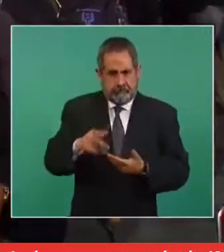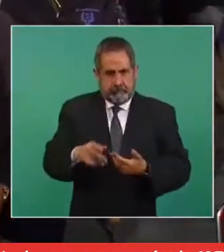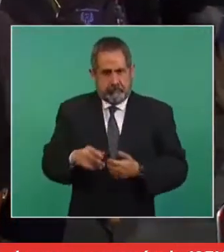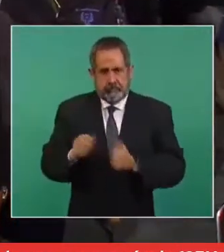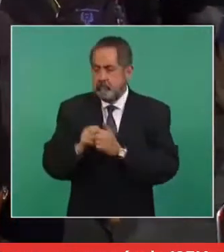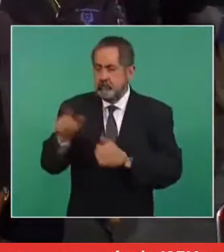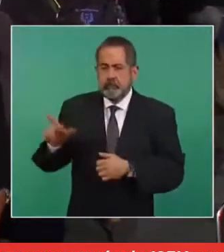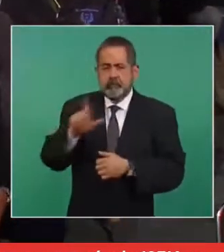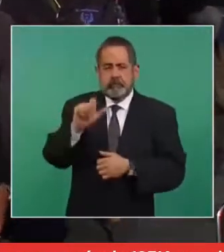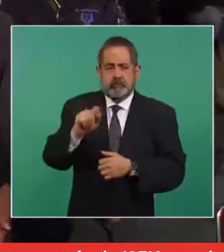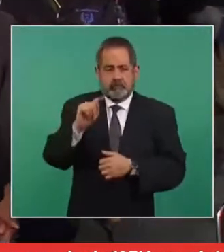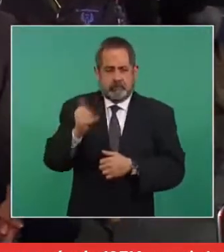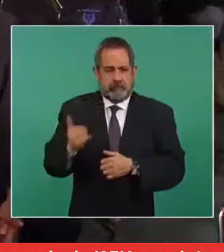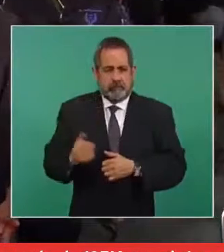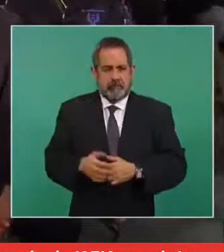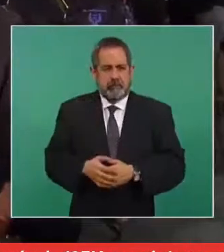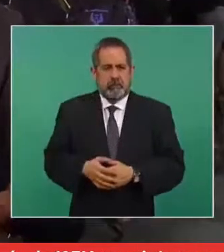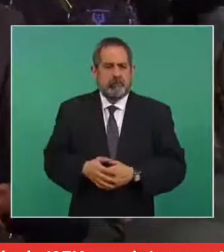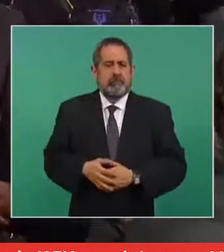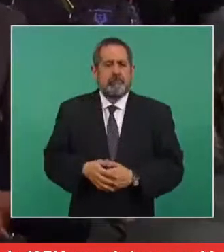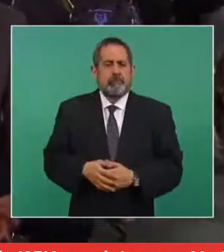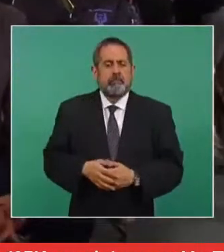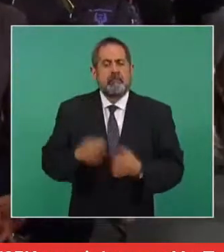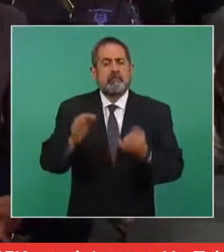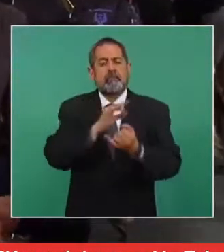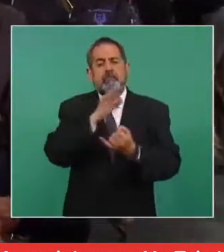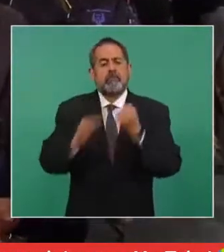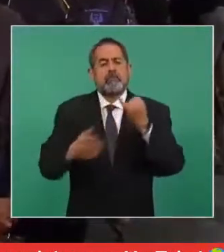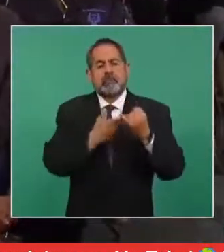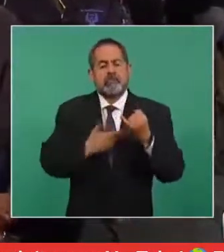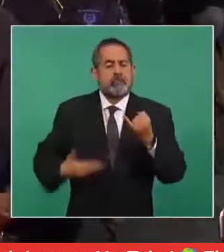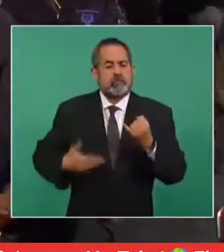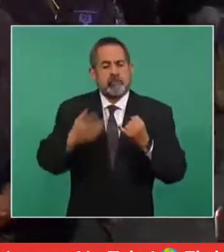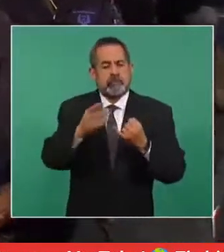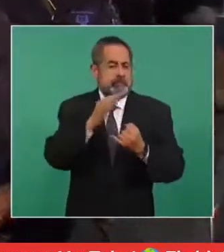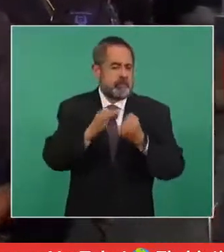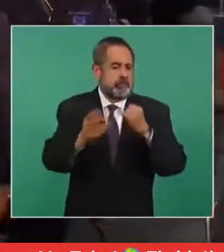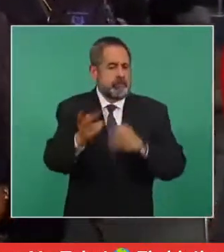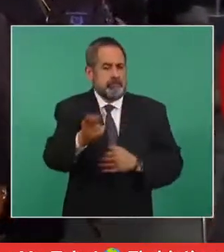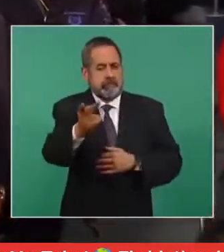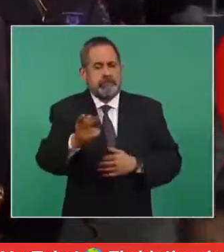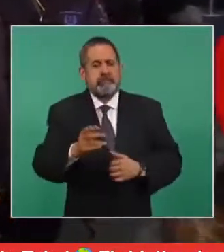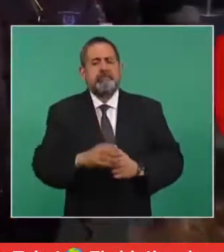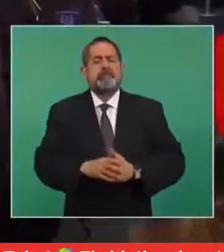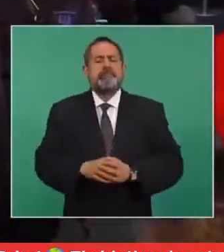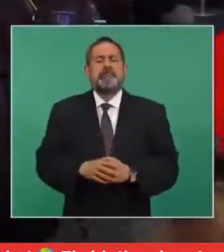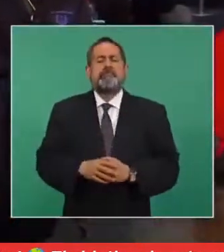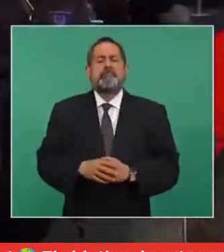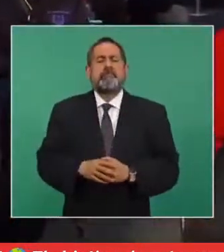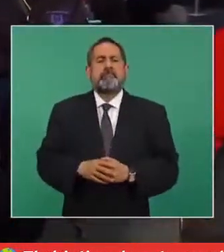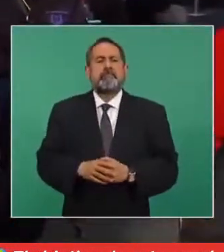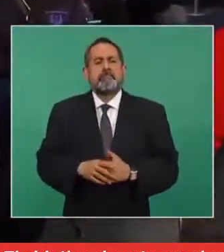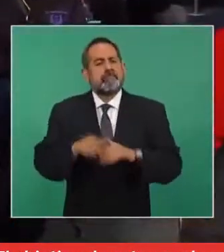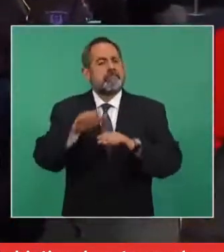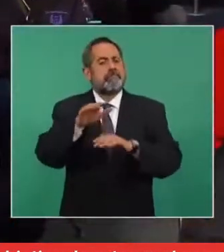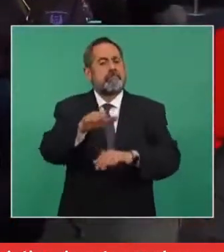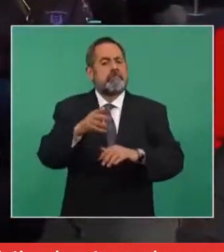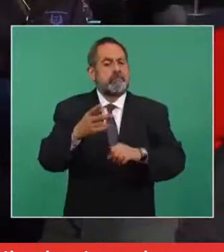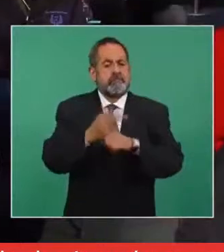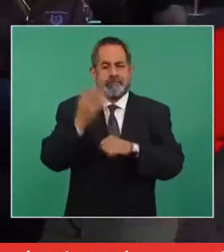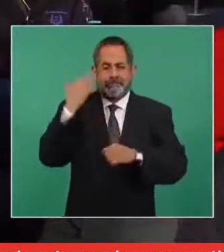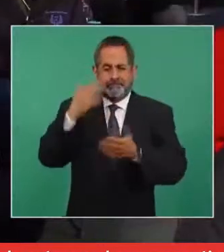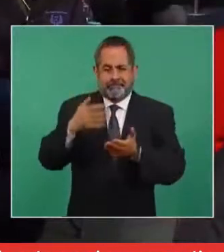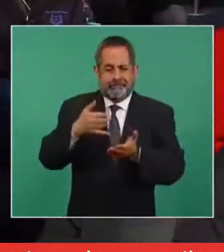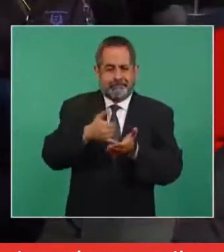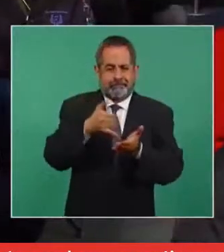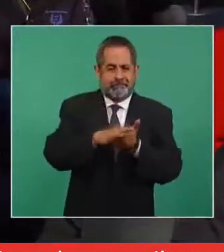con Leti. Con Leti. Y por último, presidente, mi última pregunta sería respecto a lo que se fue publicado